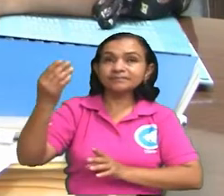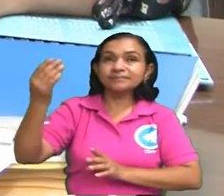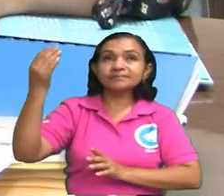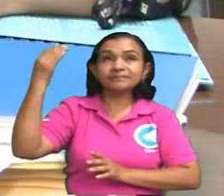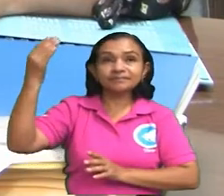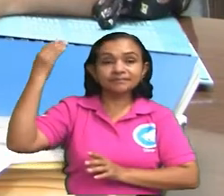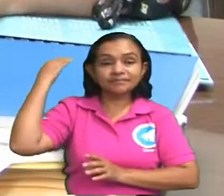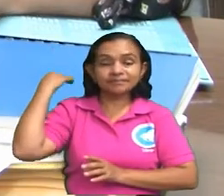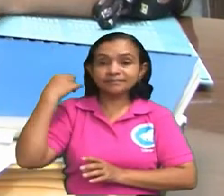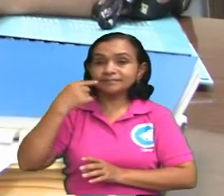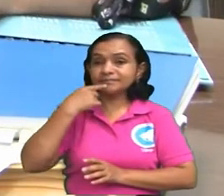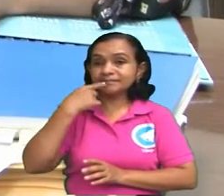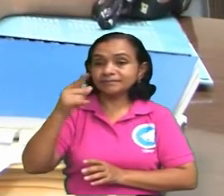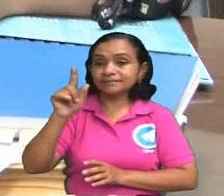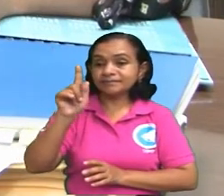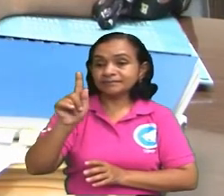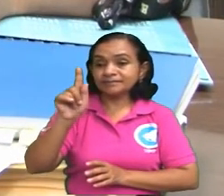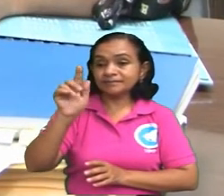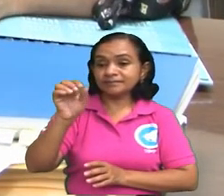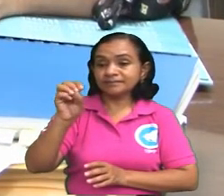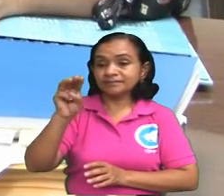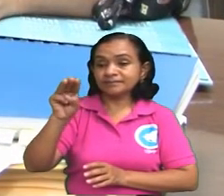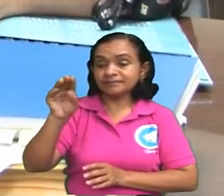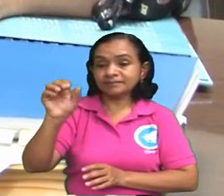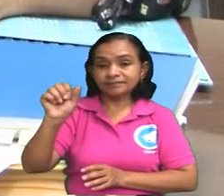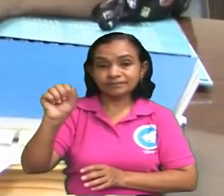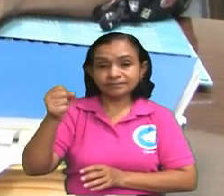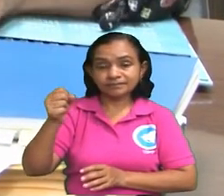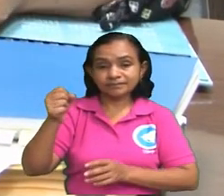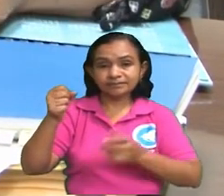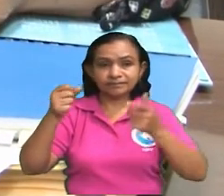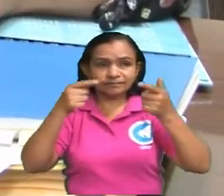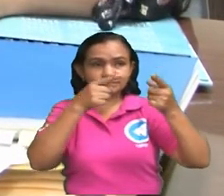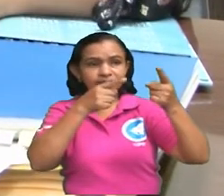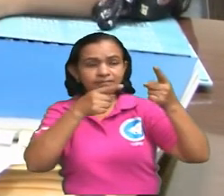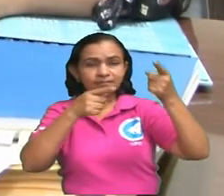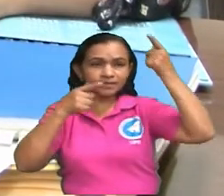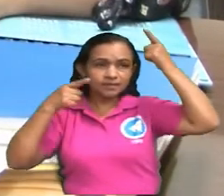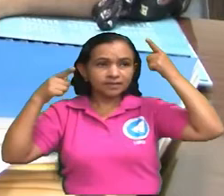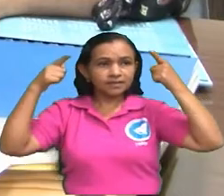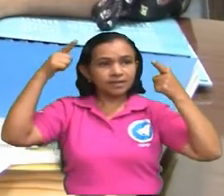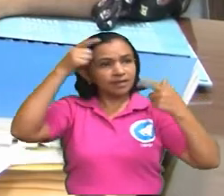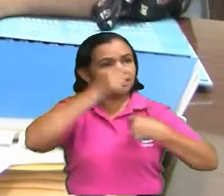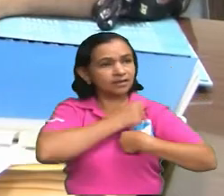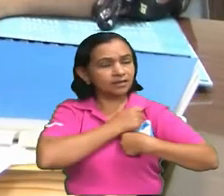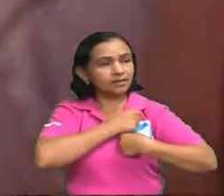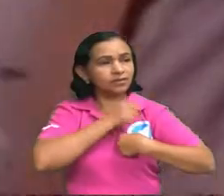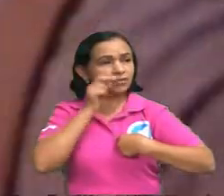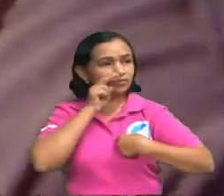que rodea al comandante Tomás Borges, descendiente de un lugarteniente del general Sandino.